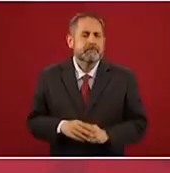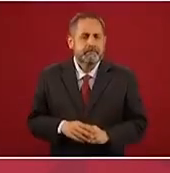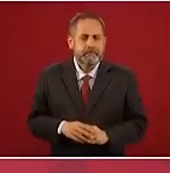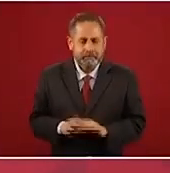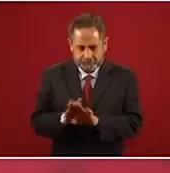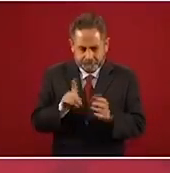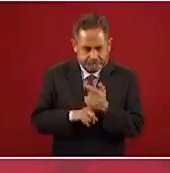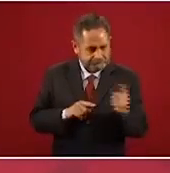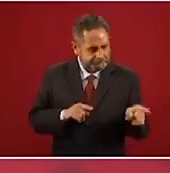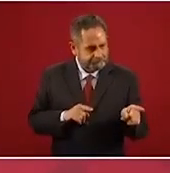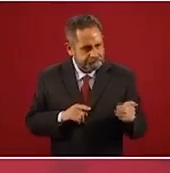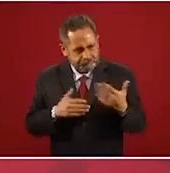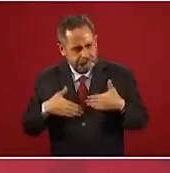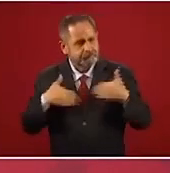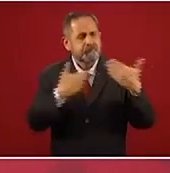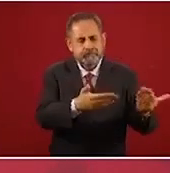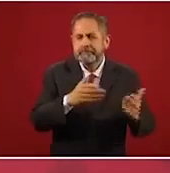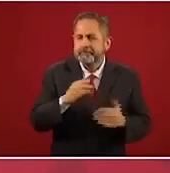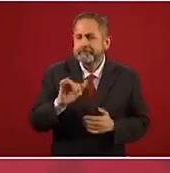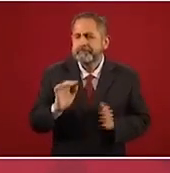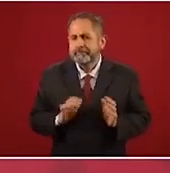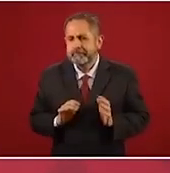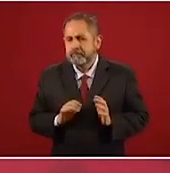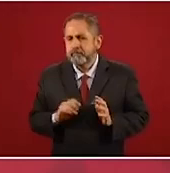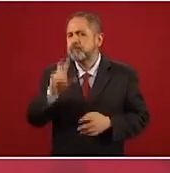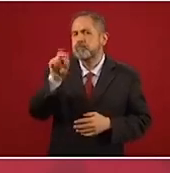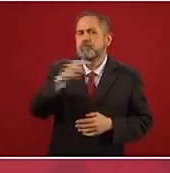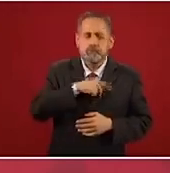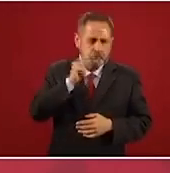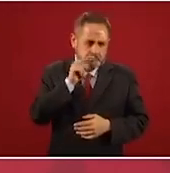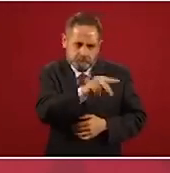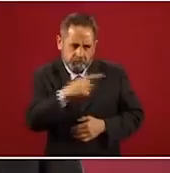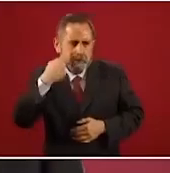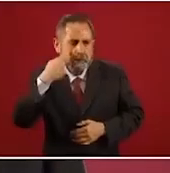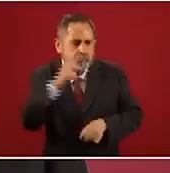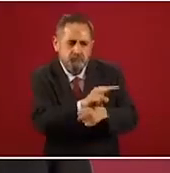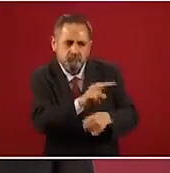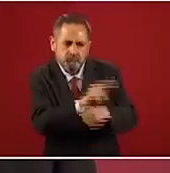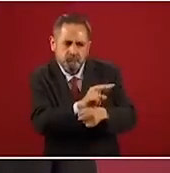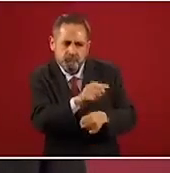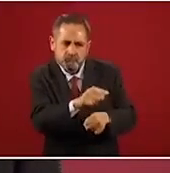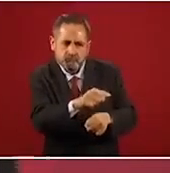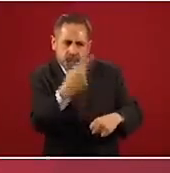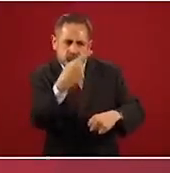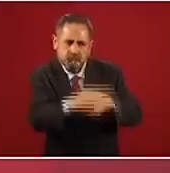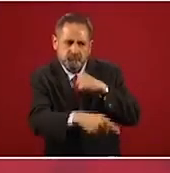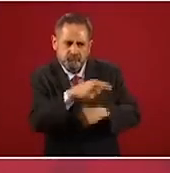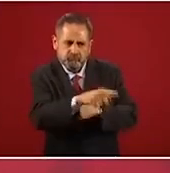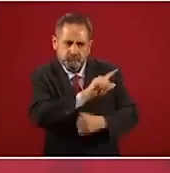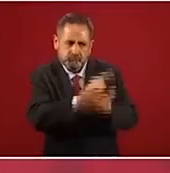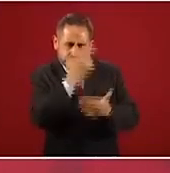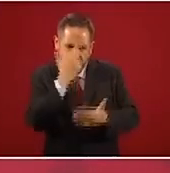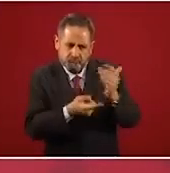de confianza a los ciudadanos, no ver al ciudadano como un delincuente en